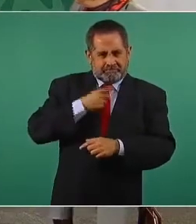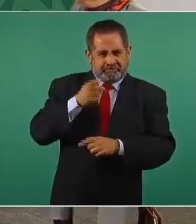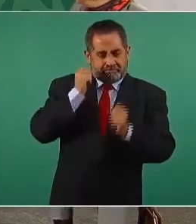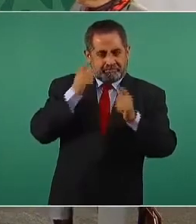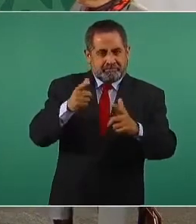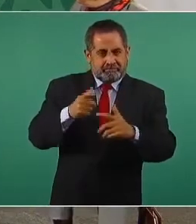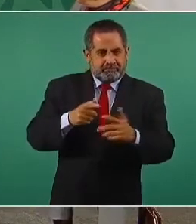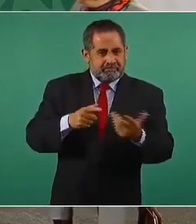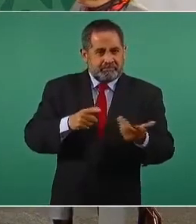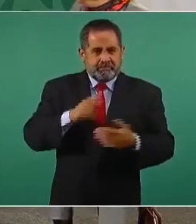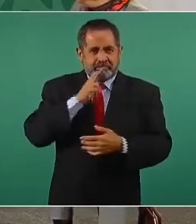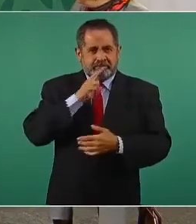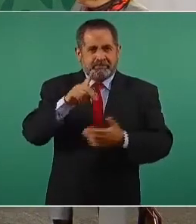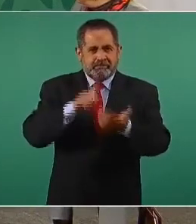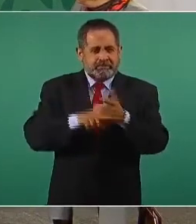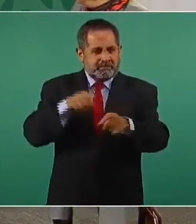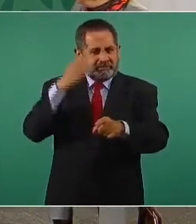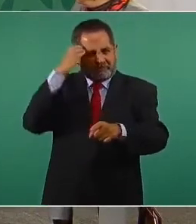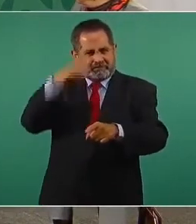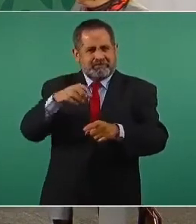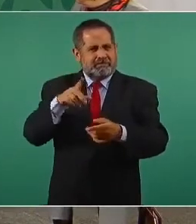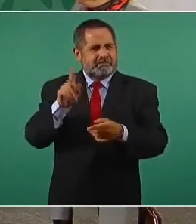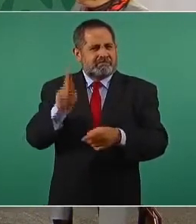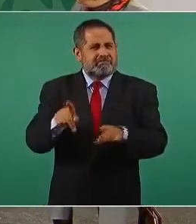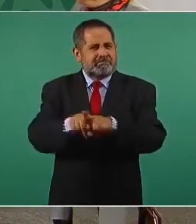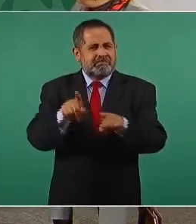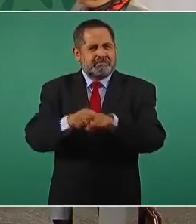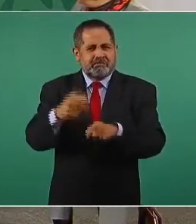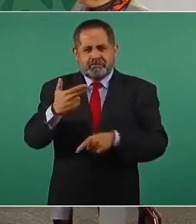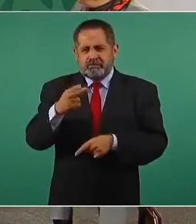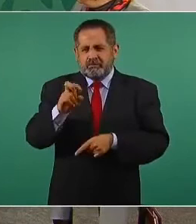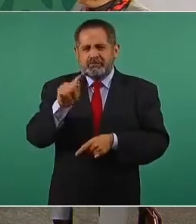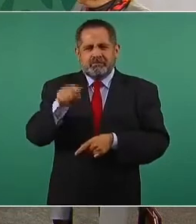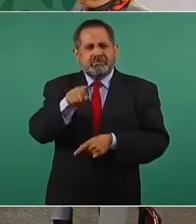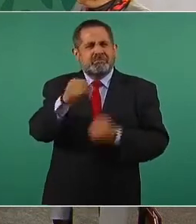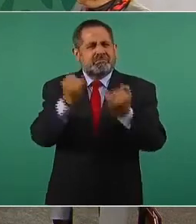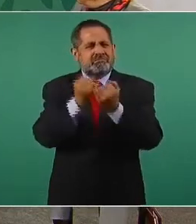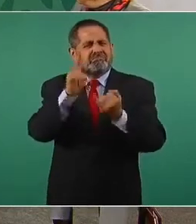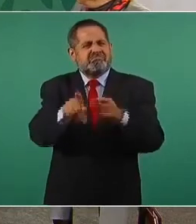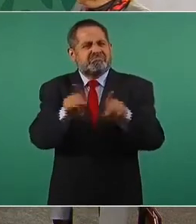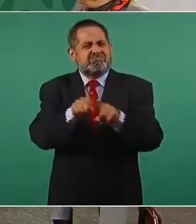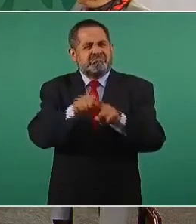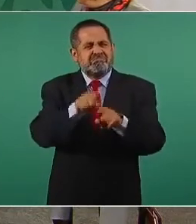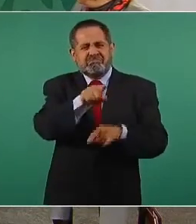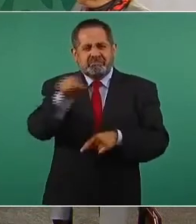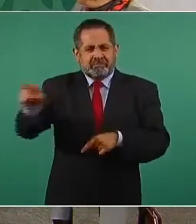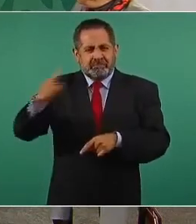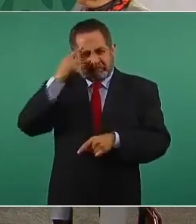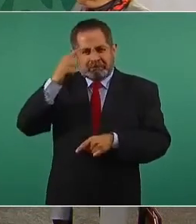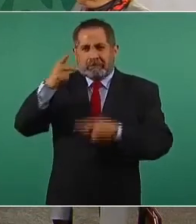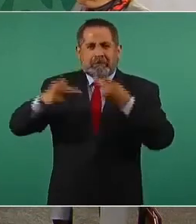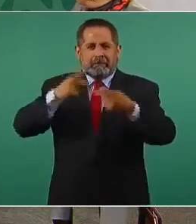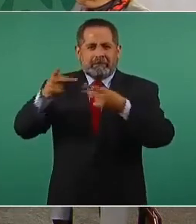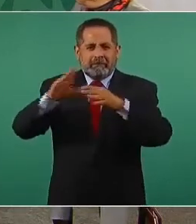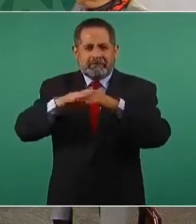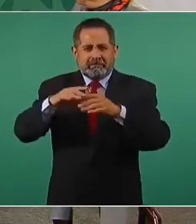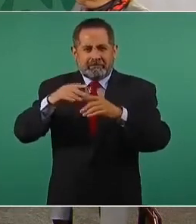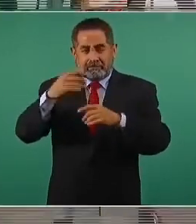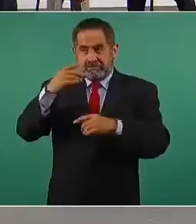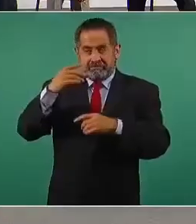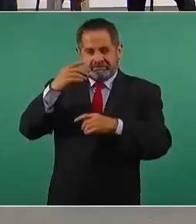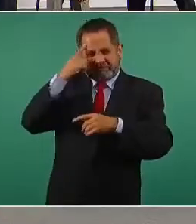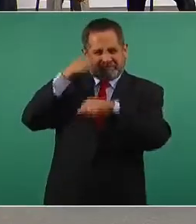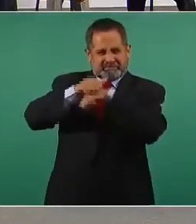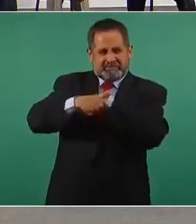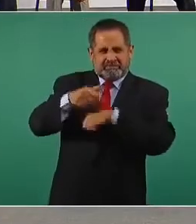Era la respuesta de un criminal como Victoriano Huerta. Eso eres, te pareces mucho a él. Un poco más frentón. Bueno, mucho más frentón que